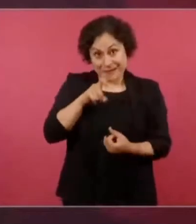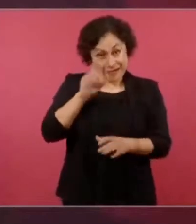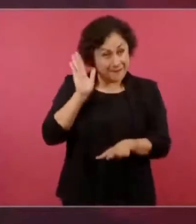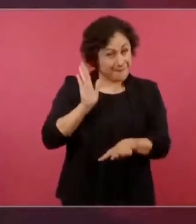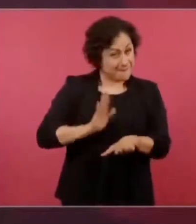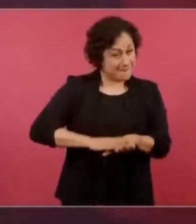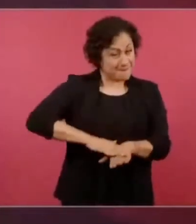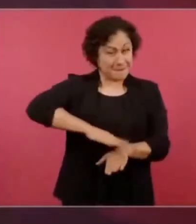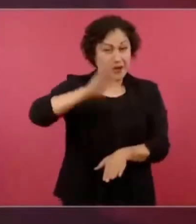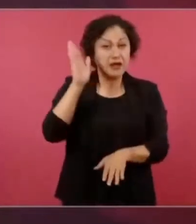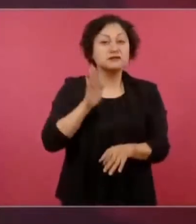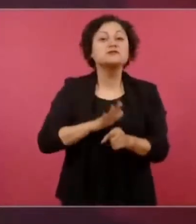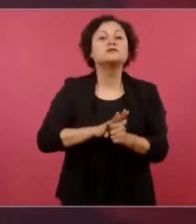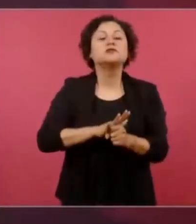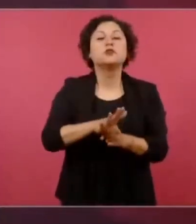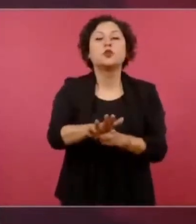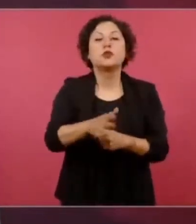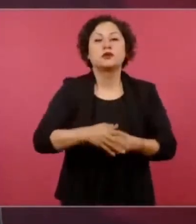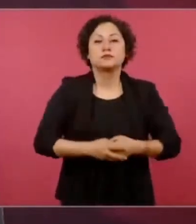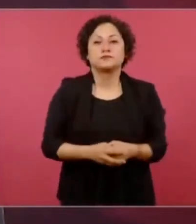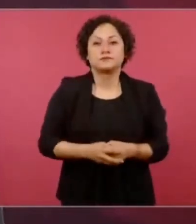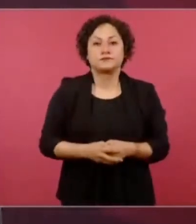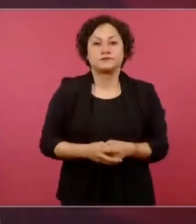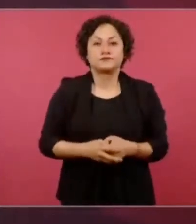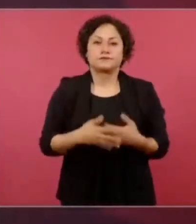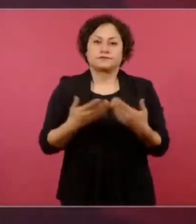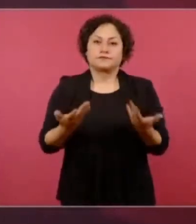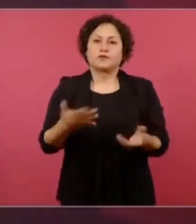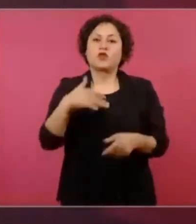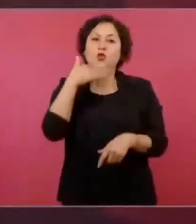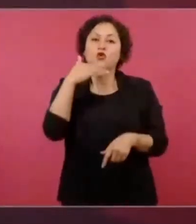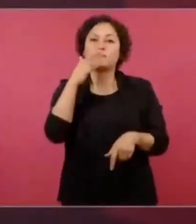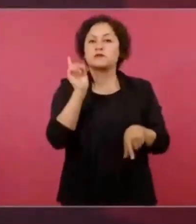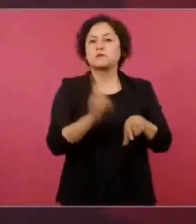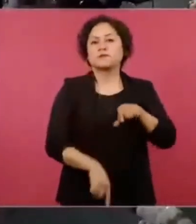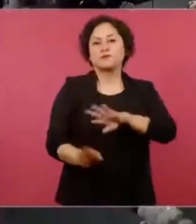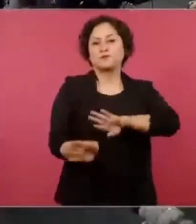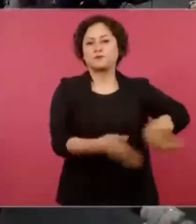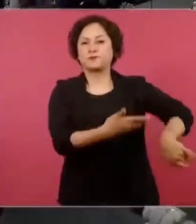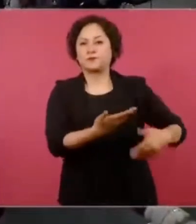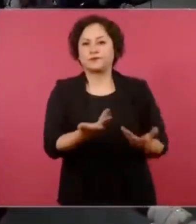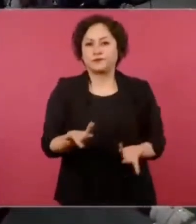ha sido el no permitir la corrupción.